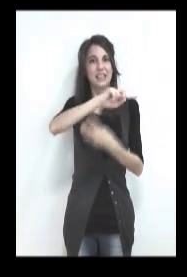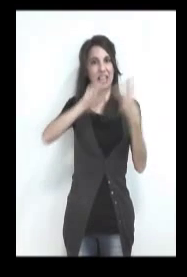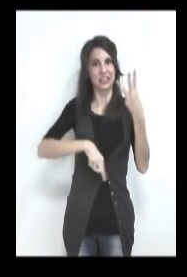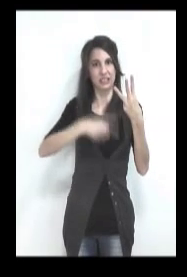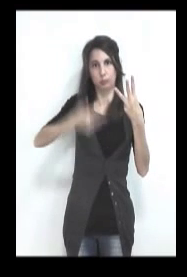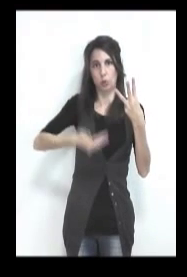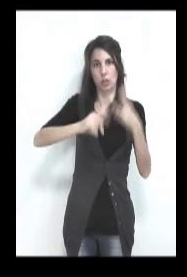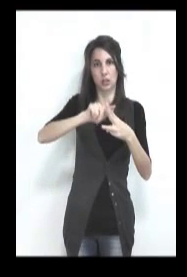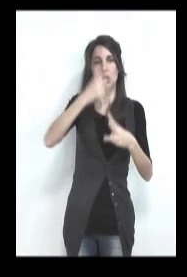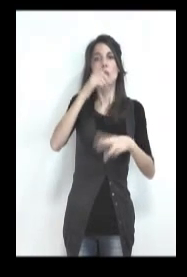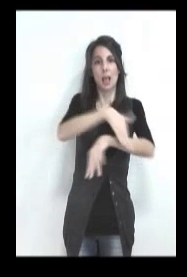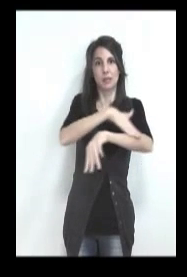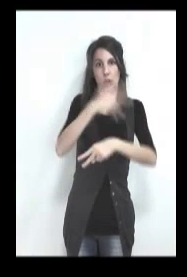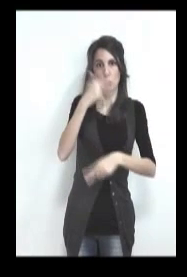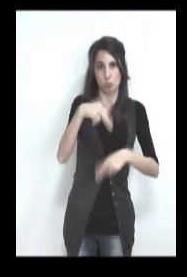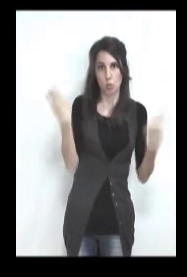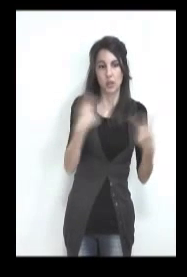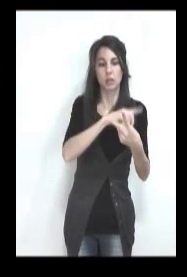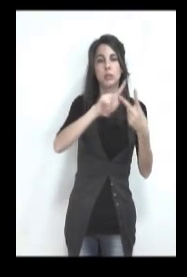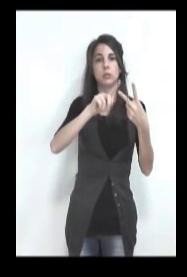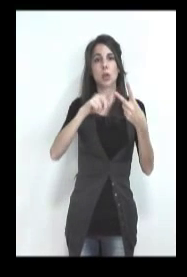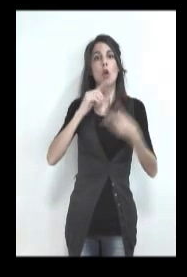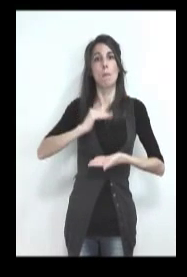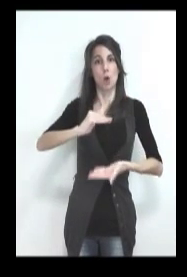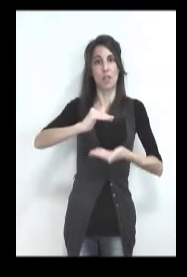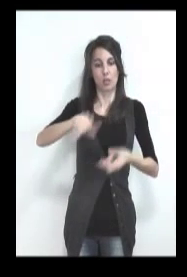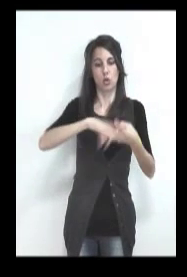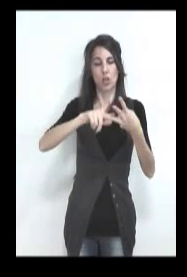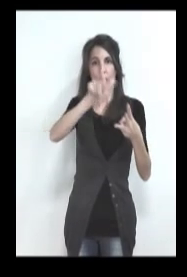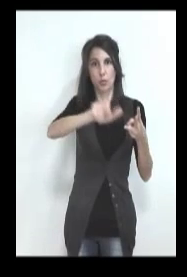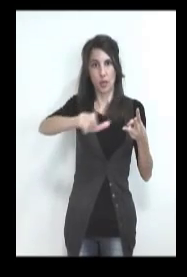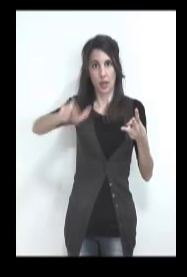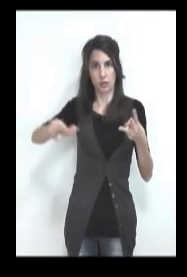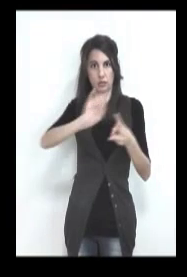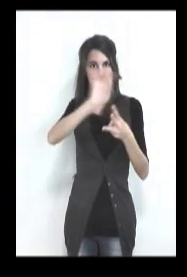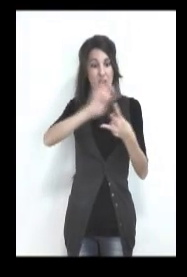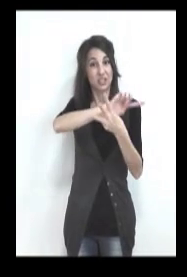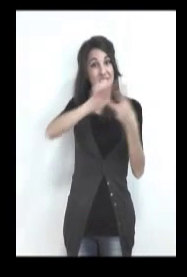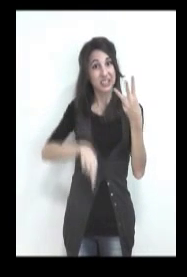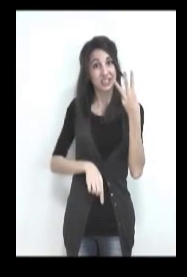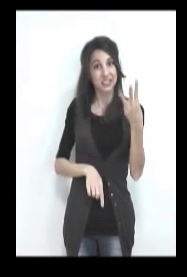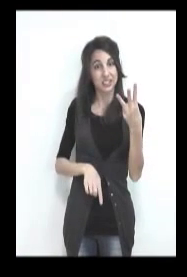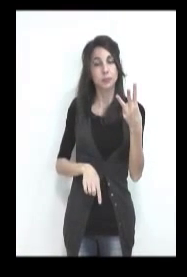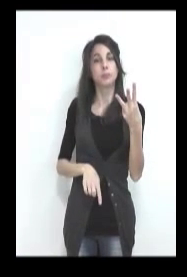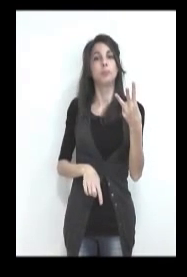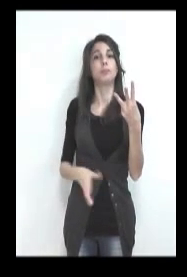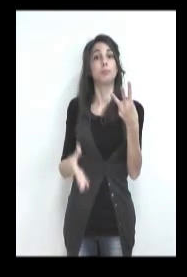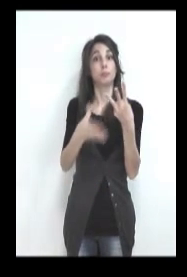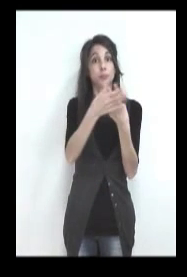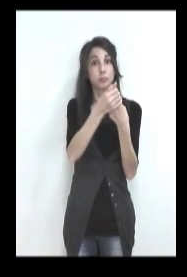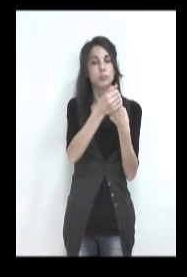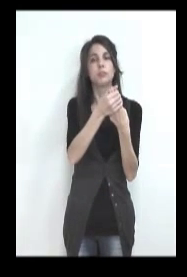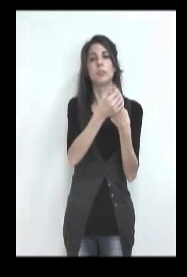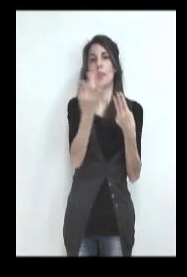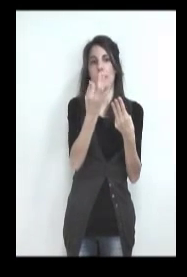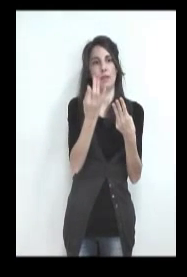actor administración pública, el actor proveedor y el actor ciudadano, ¿no? Y esas tres partes pues se tienen que